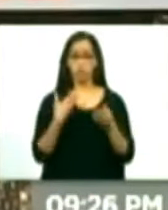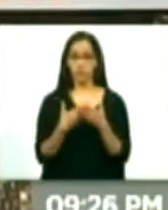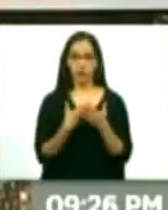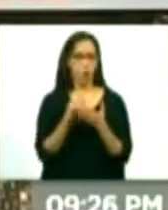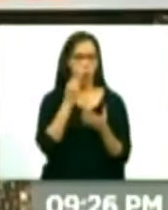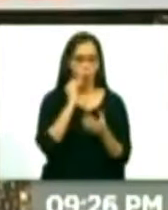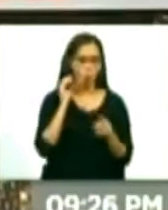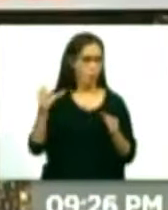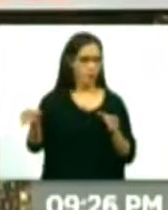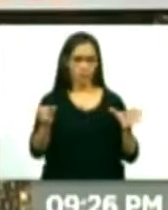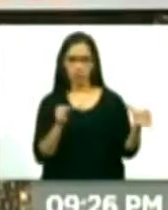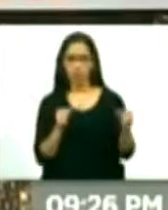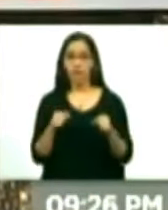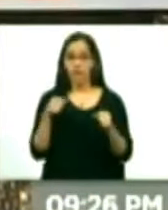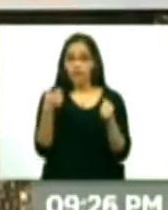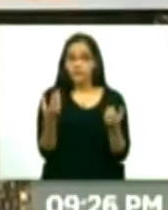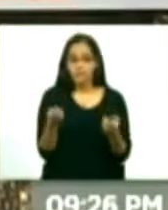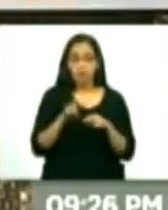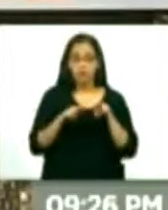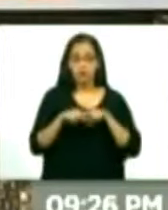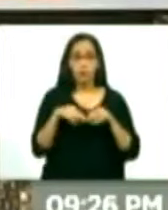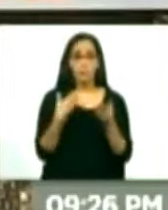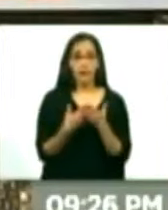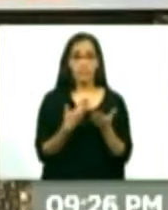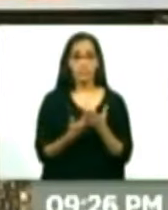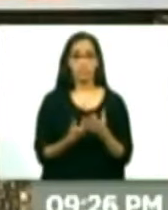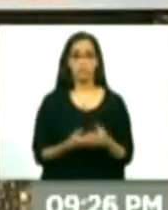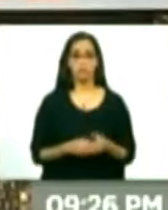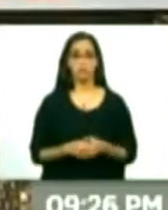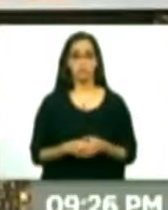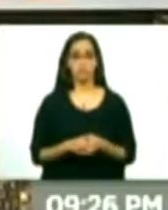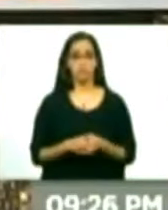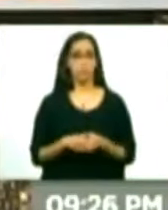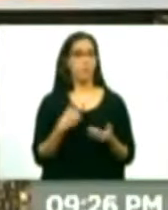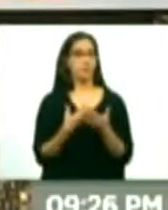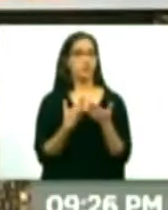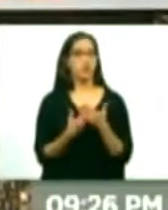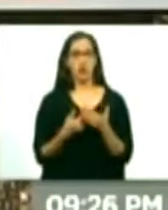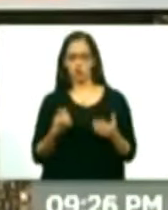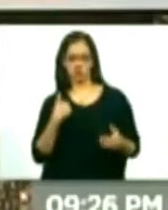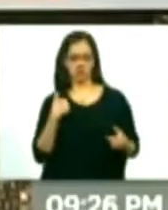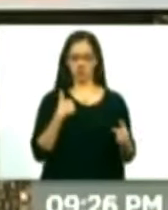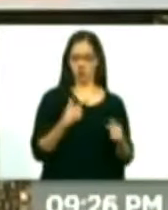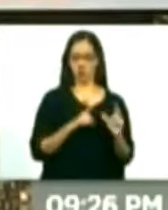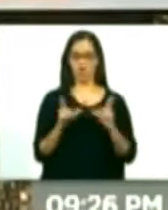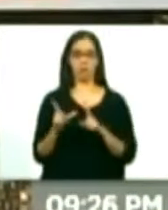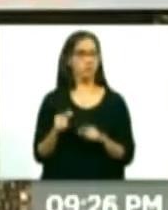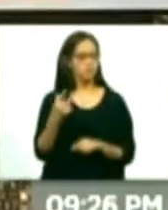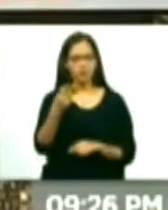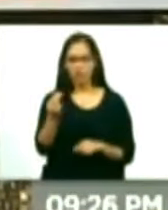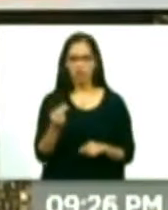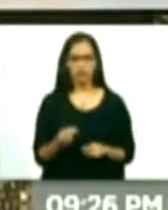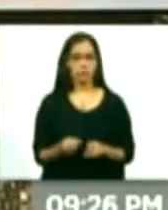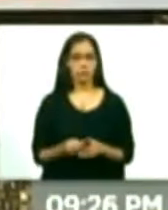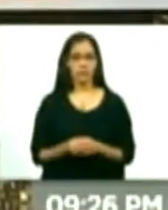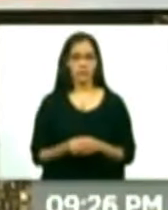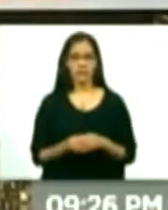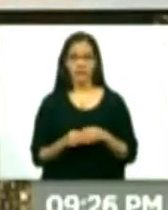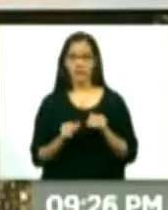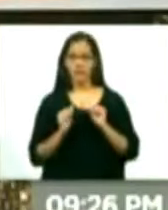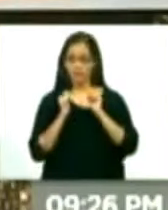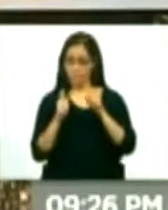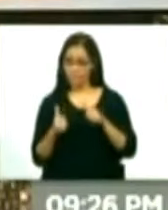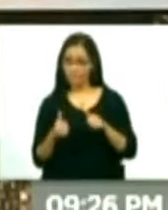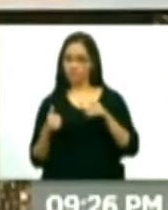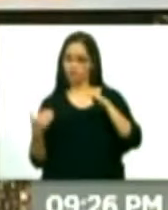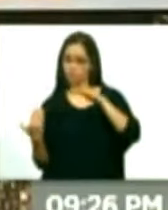jóvenes, así se construye un partido. Un partido no es que, ah, no, soy yo y listo. Es desde abajo que se